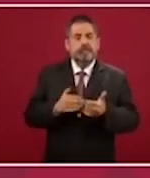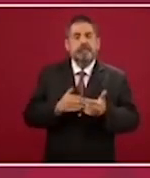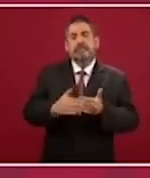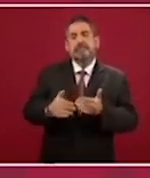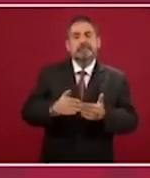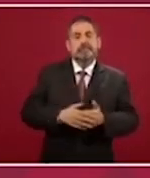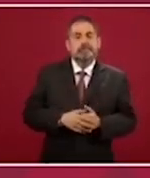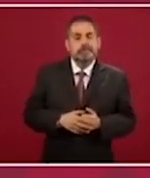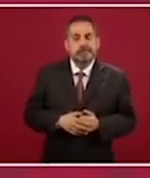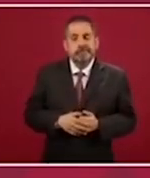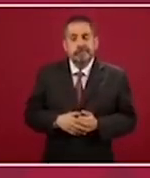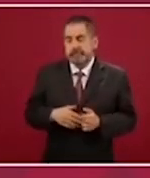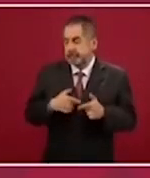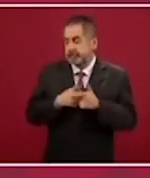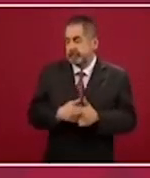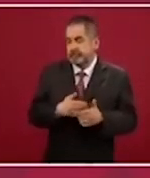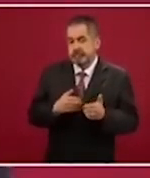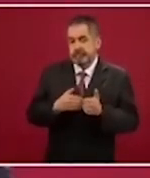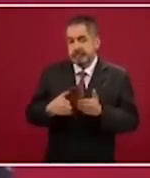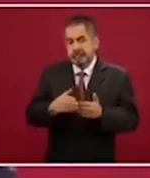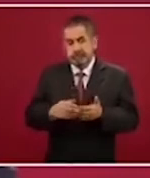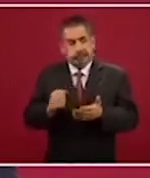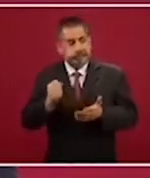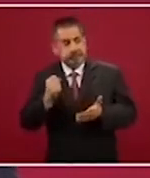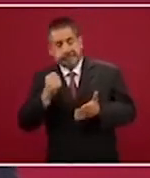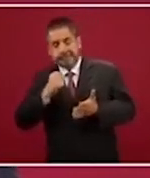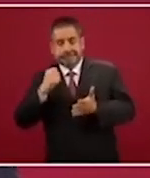y sería aprobado esta gran reforma